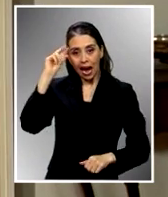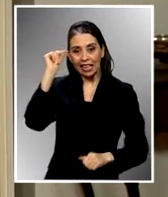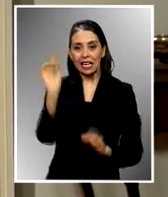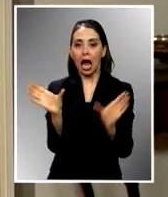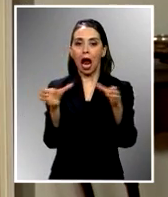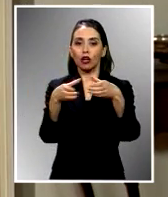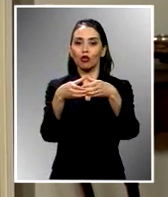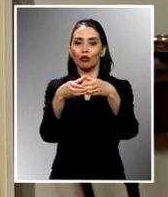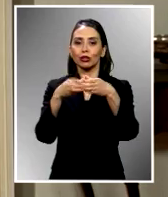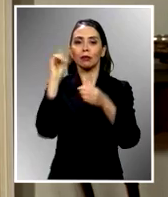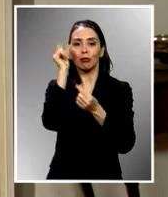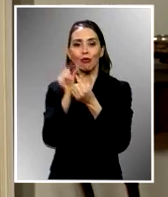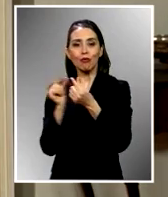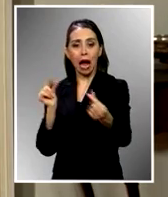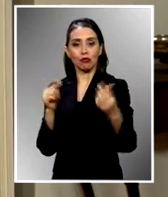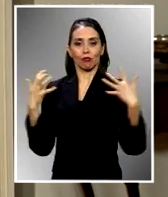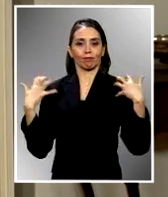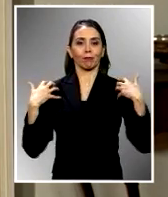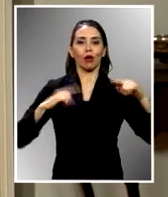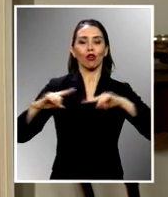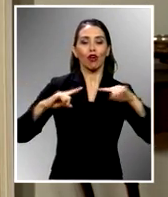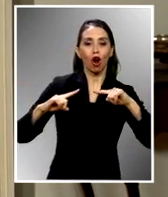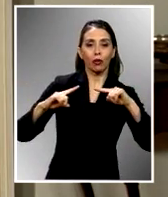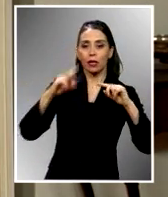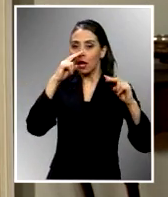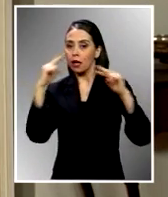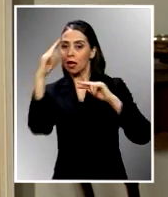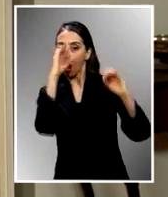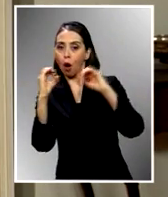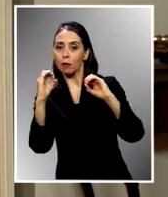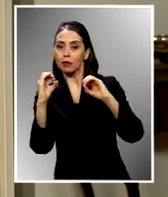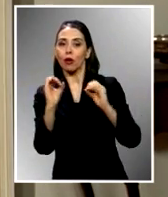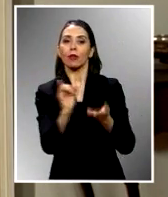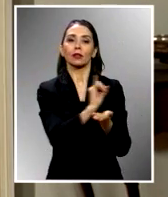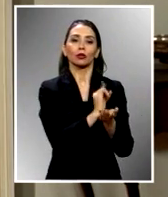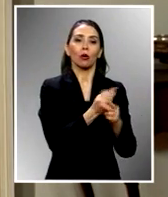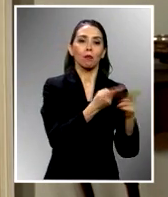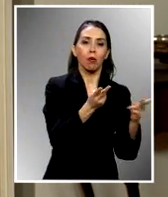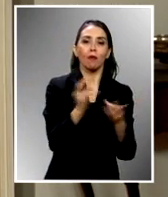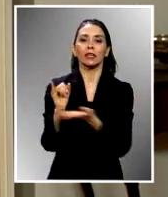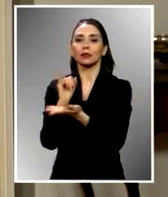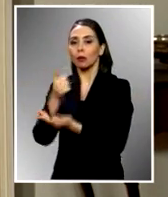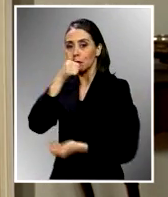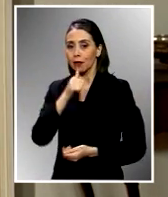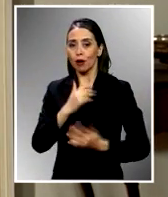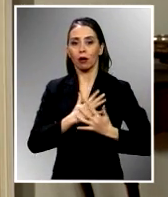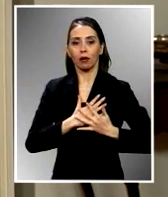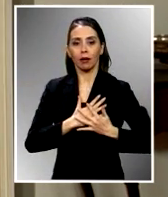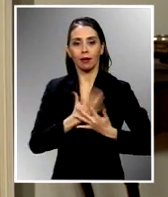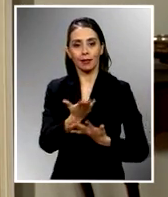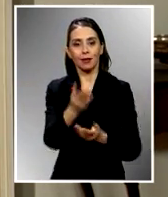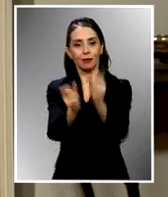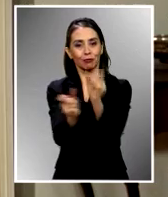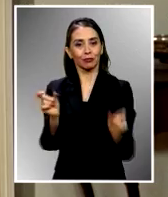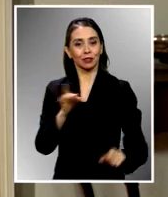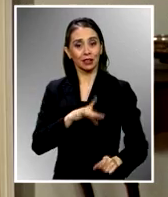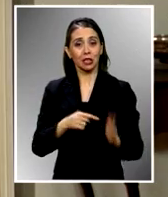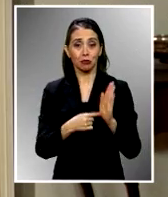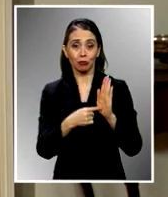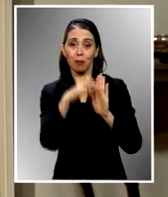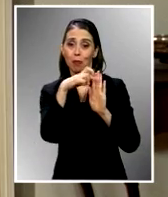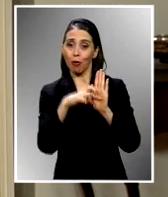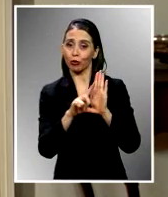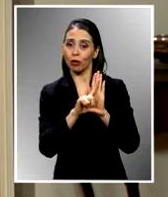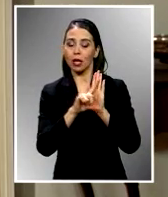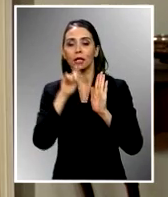de un consejo nacional que coordinará la visión de los actores públicos y privados queridos compatriotas este proyecto de